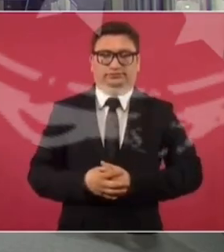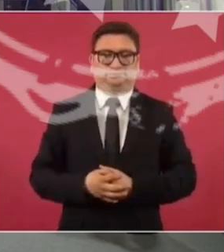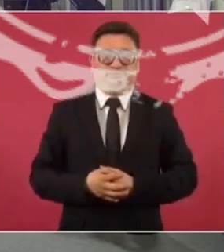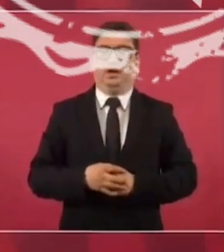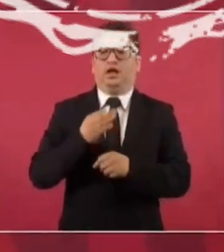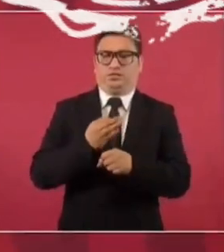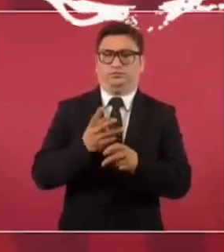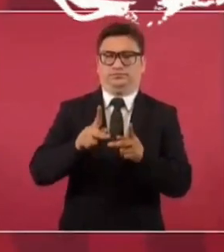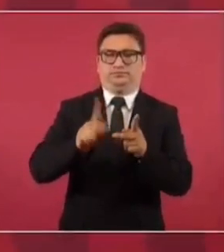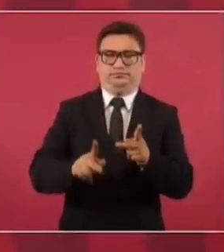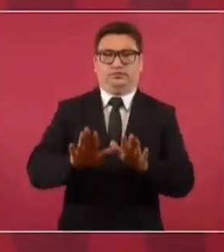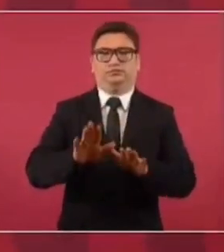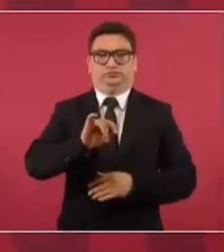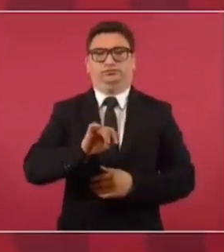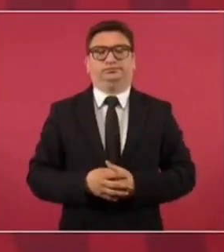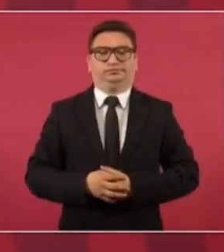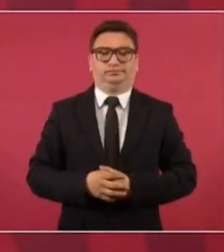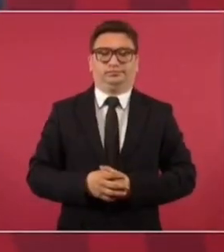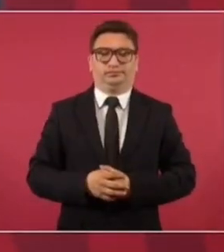está en pausa.